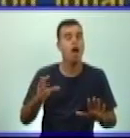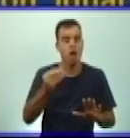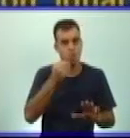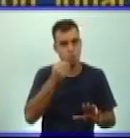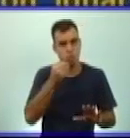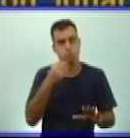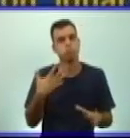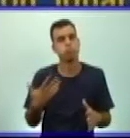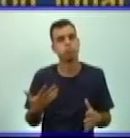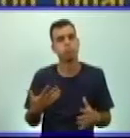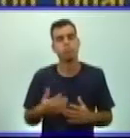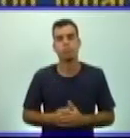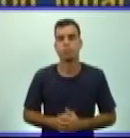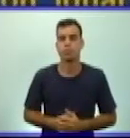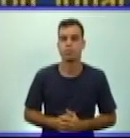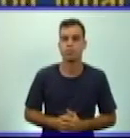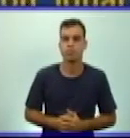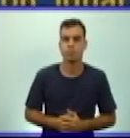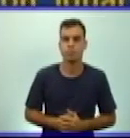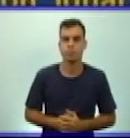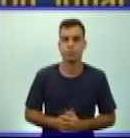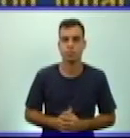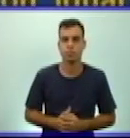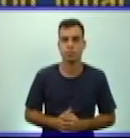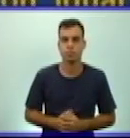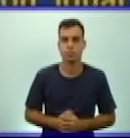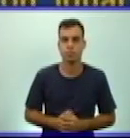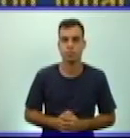condiciones de